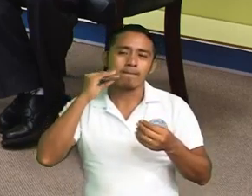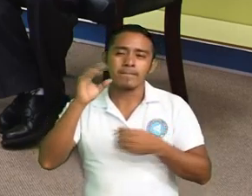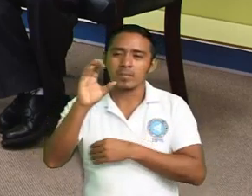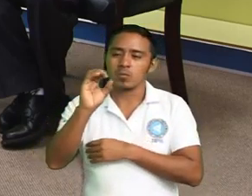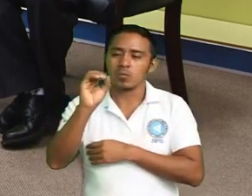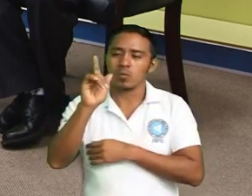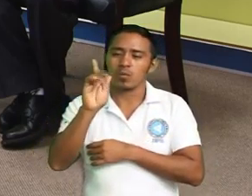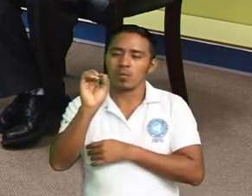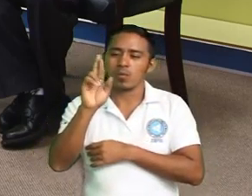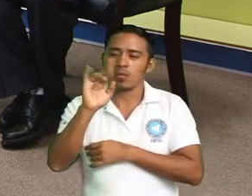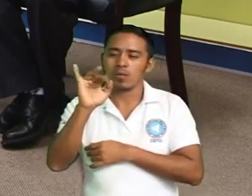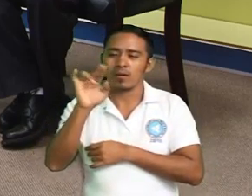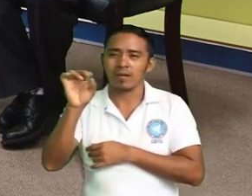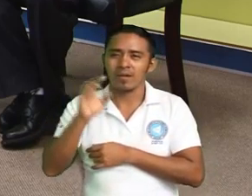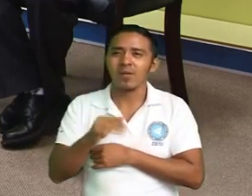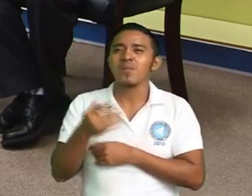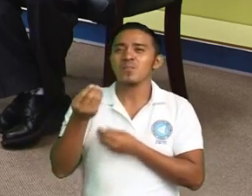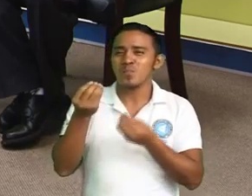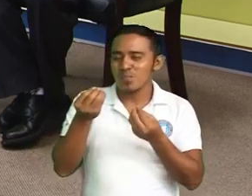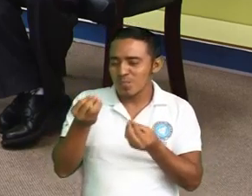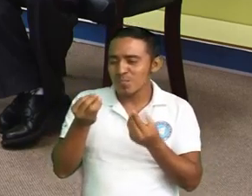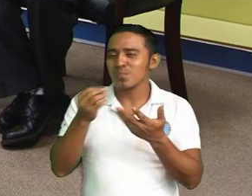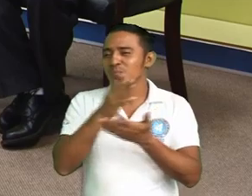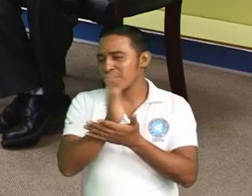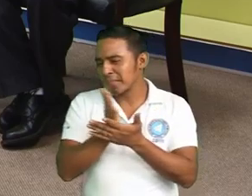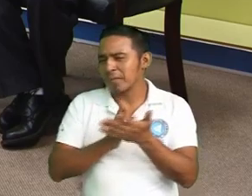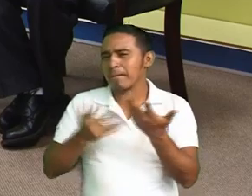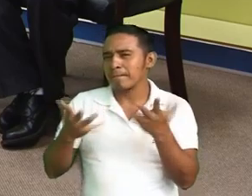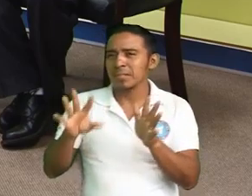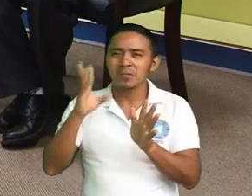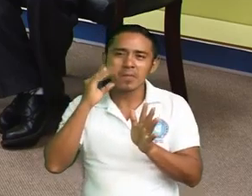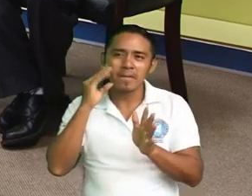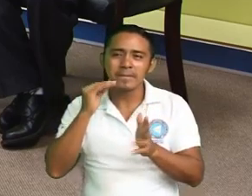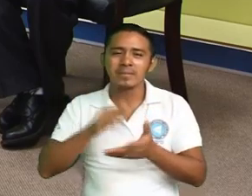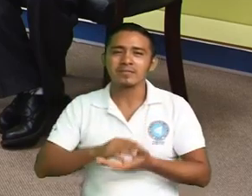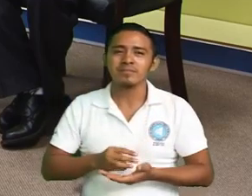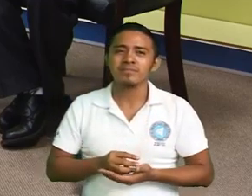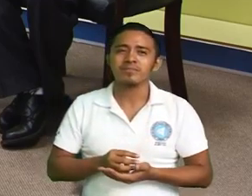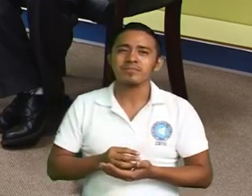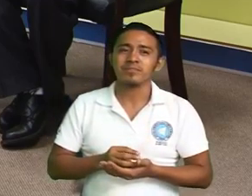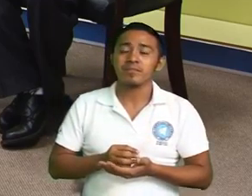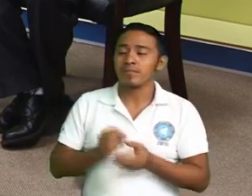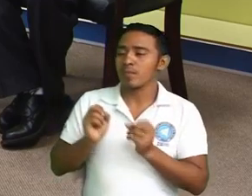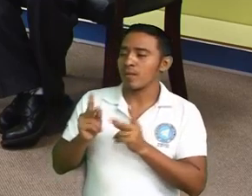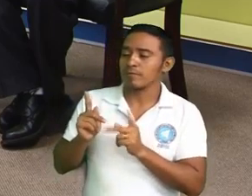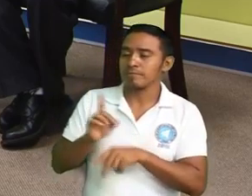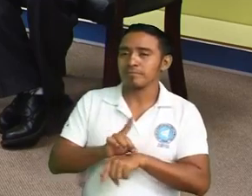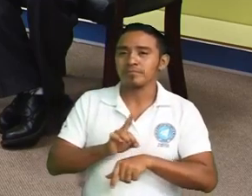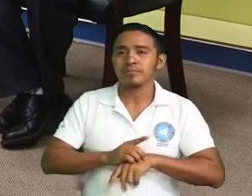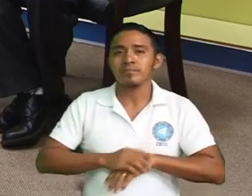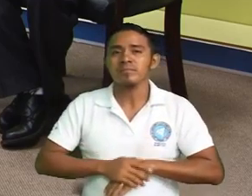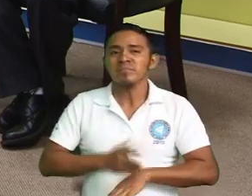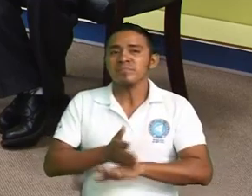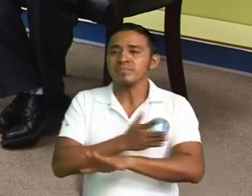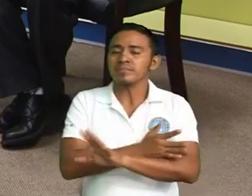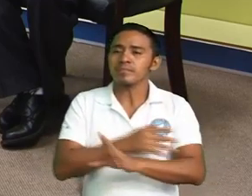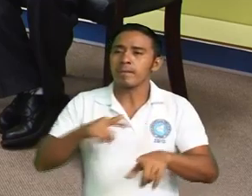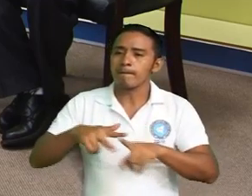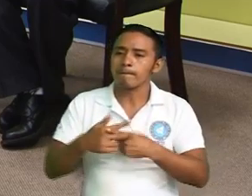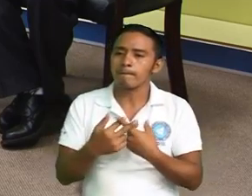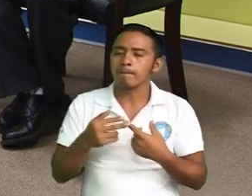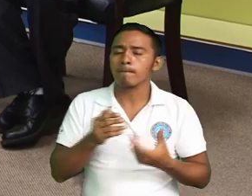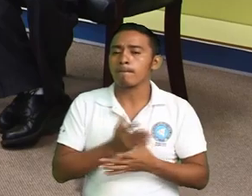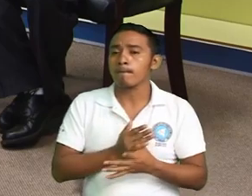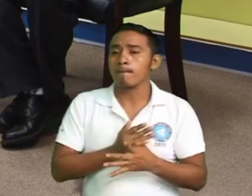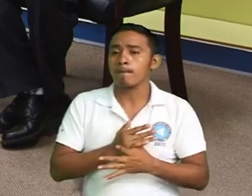otorrino. Pues algo podemos decir que tenemos de experiencia. Sí. Ok, doctor. Antes de que hablemos de las infecciones en